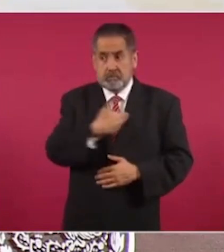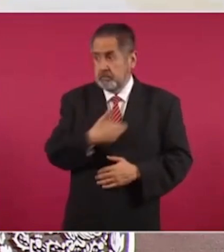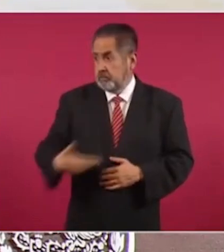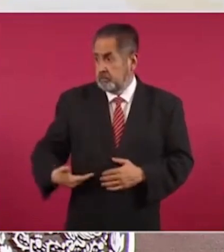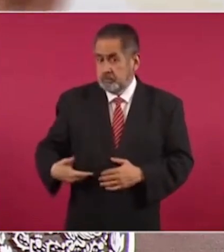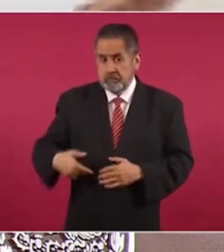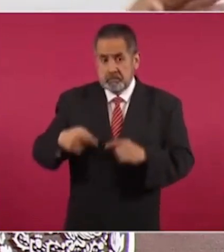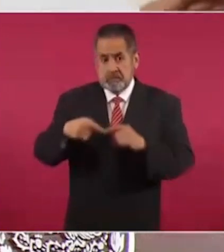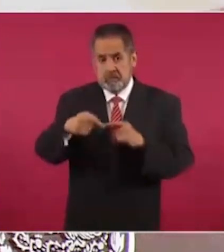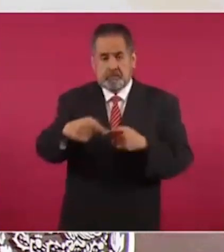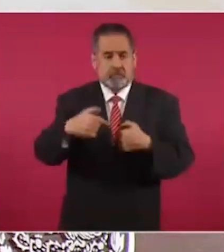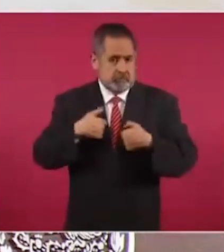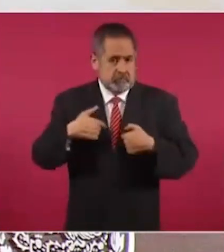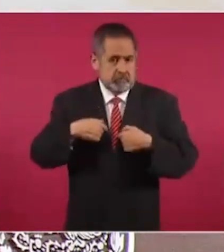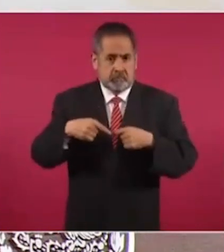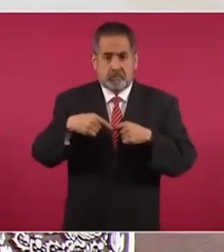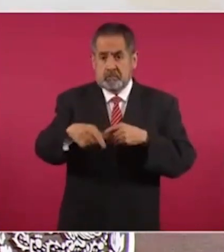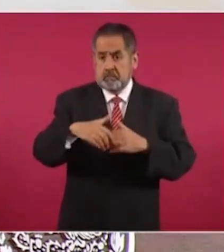en mi caso,